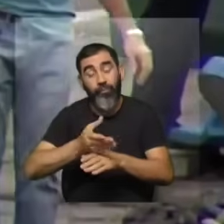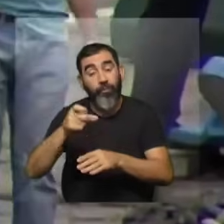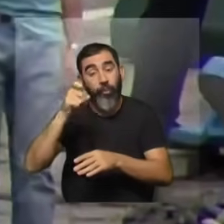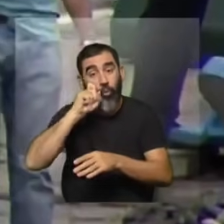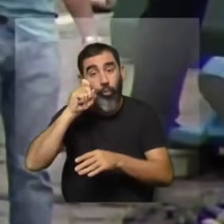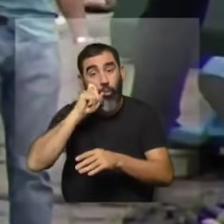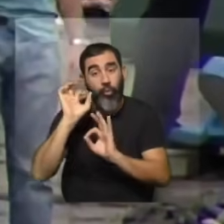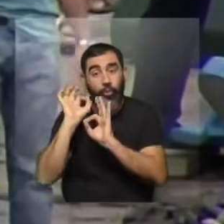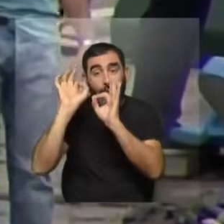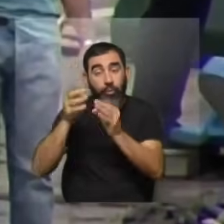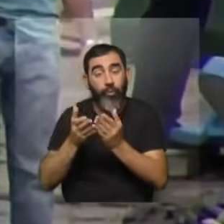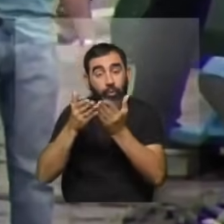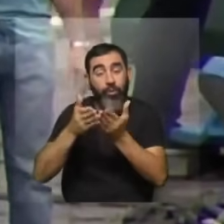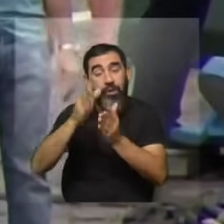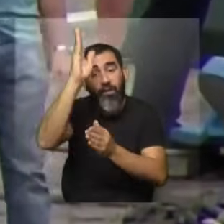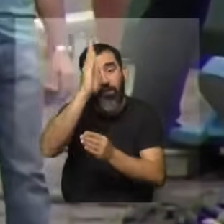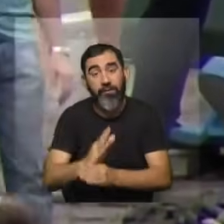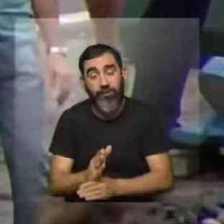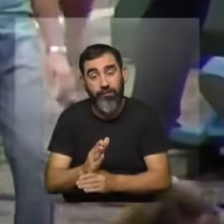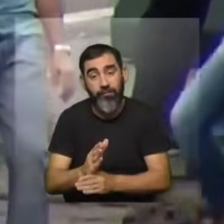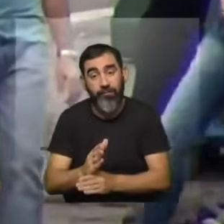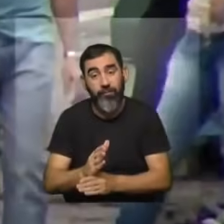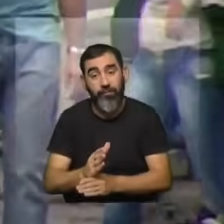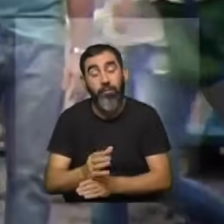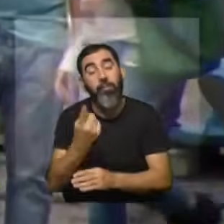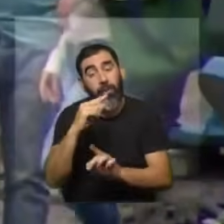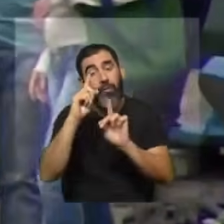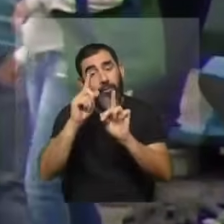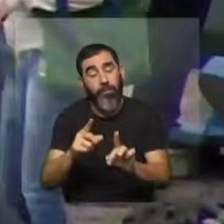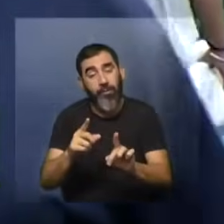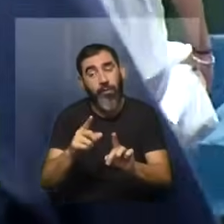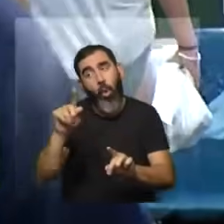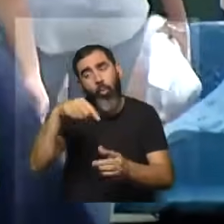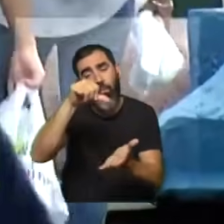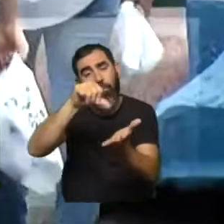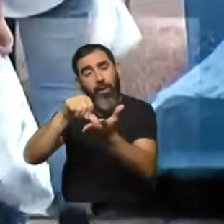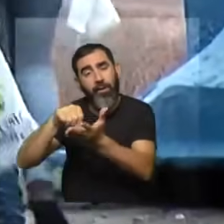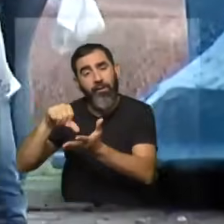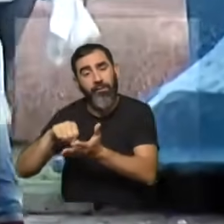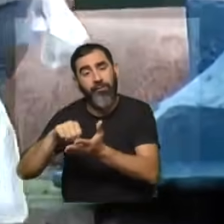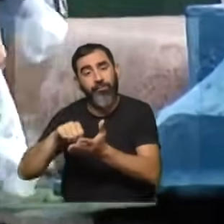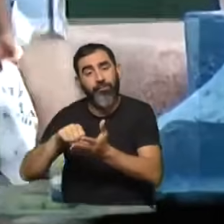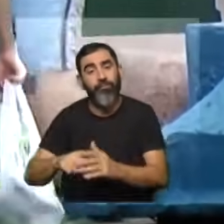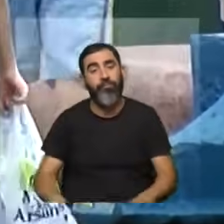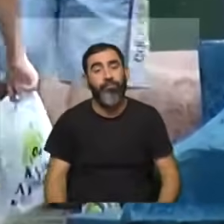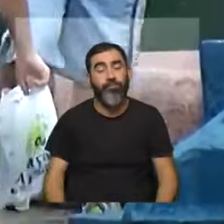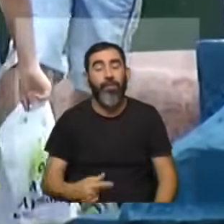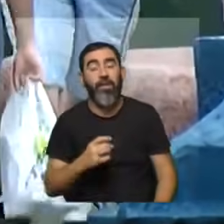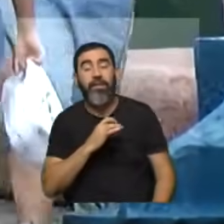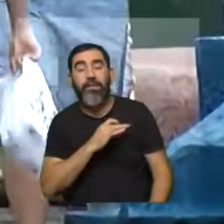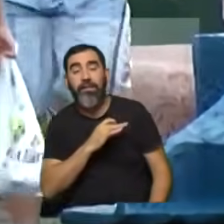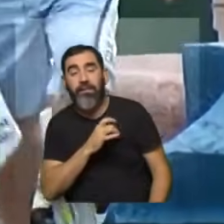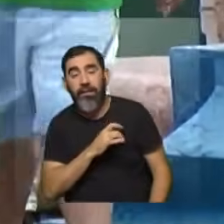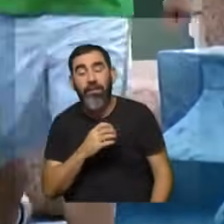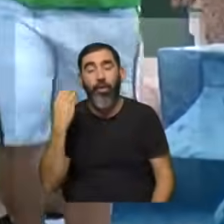que arribaron por barcos fueron brasileños, pero también vienen de otros países de la región, de Chile,